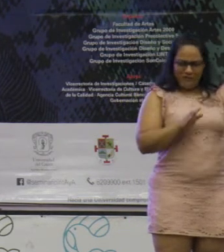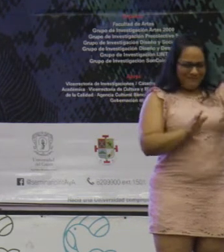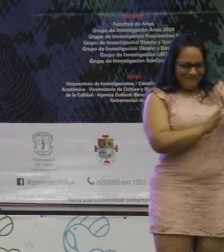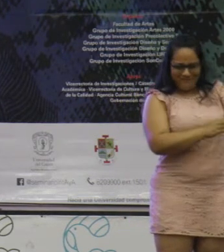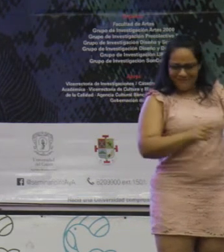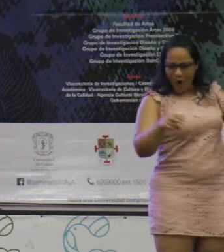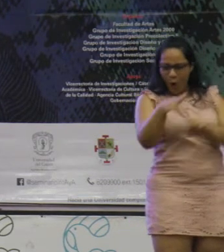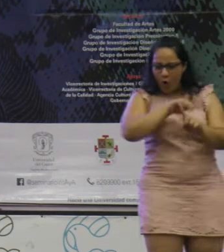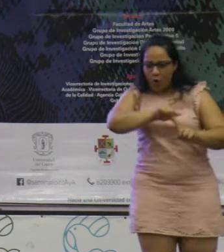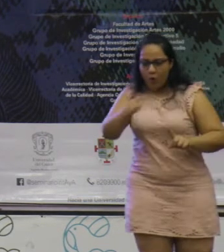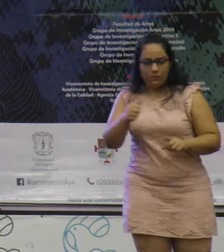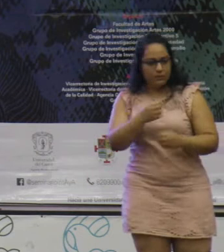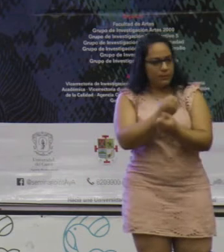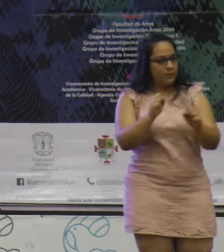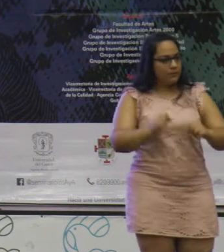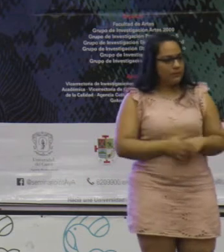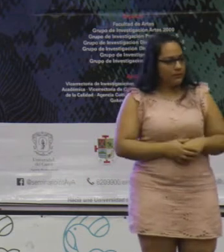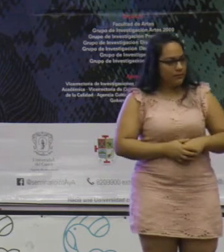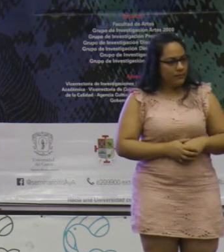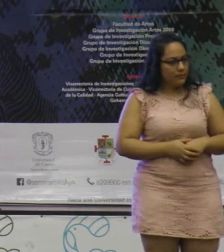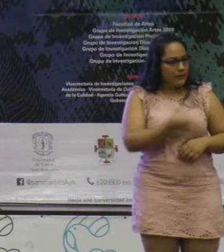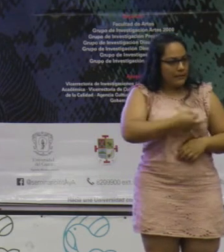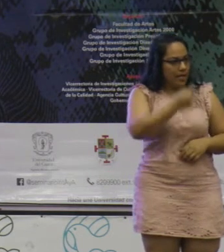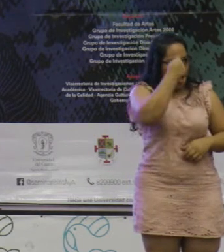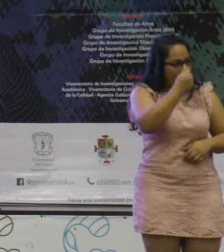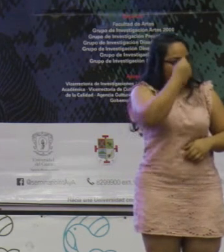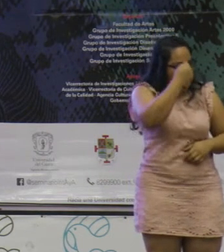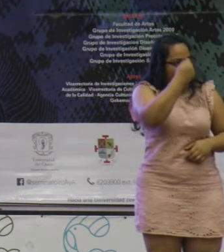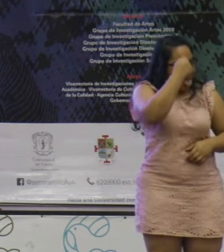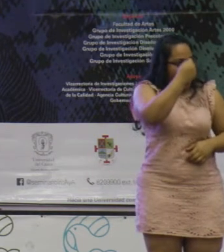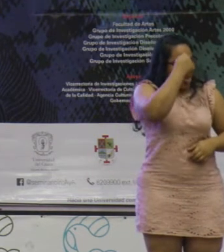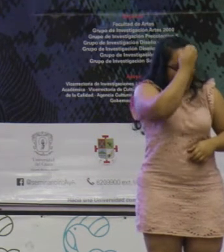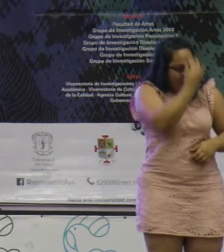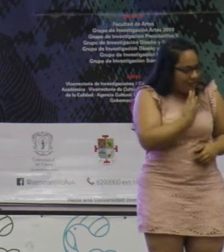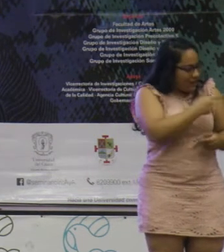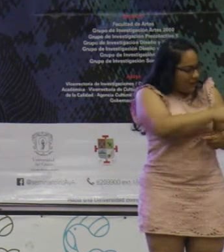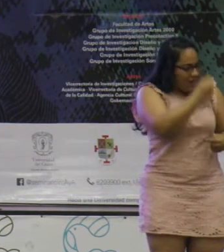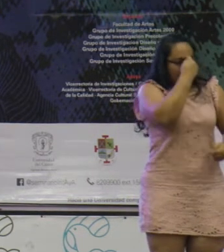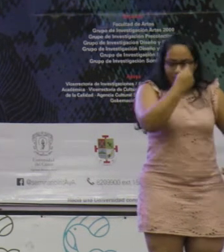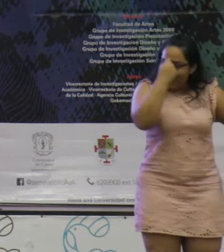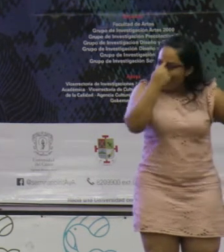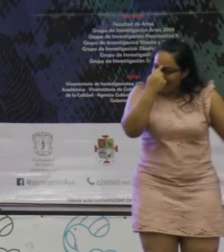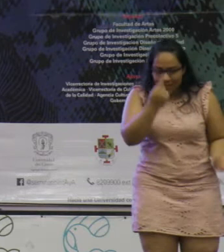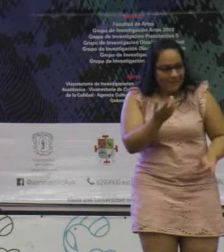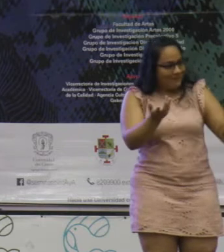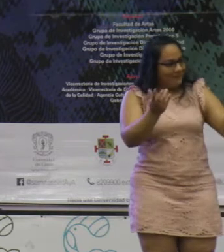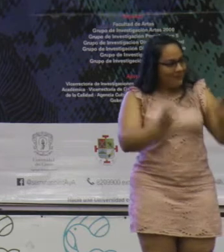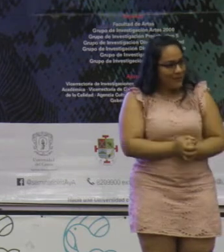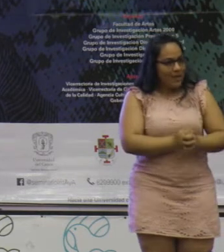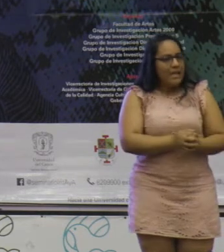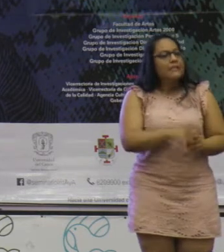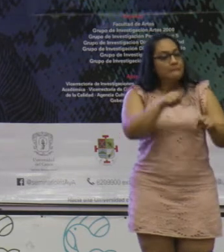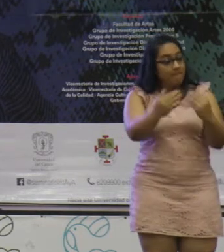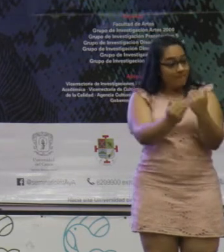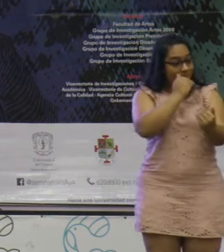desde otro lado. Fue imposible. A veces hay que dejar que las cosas terquen con uno. Fue imposible, nos cayó una